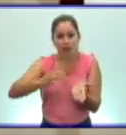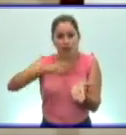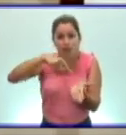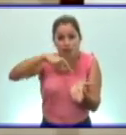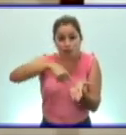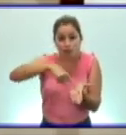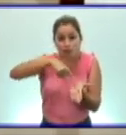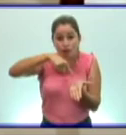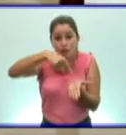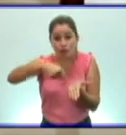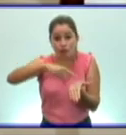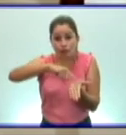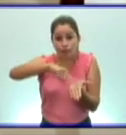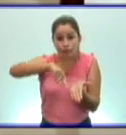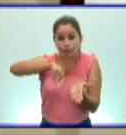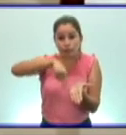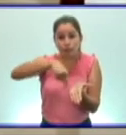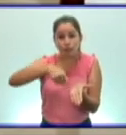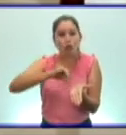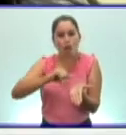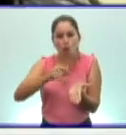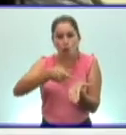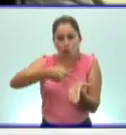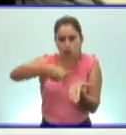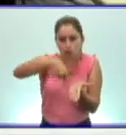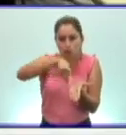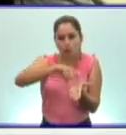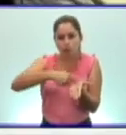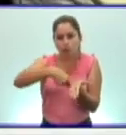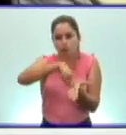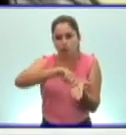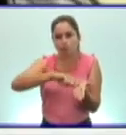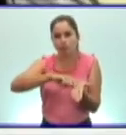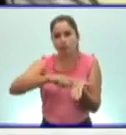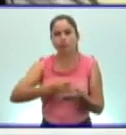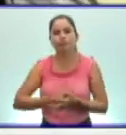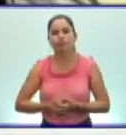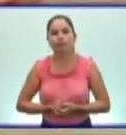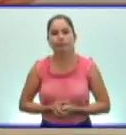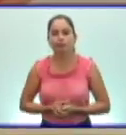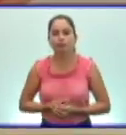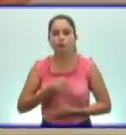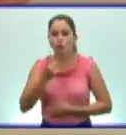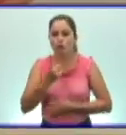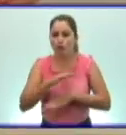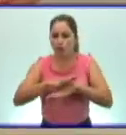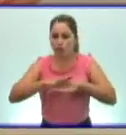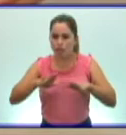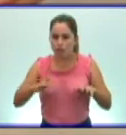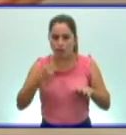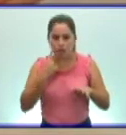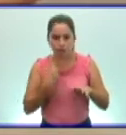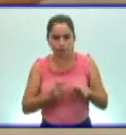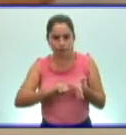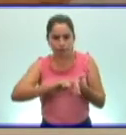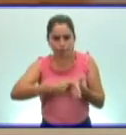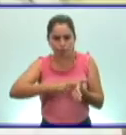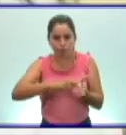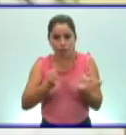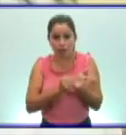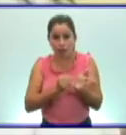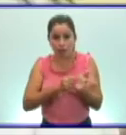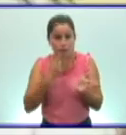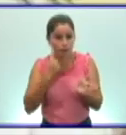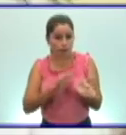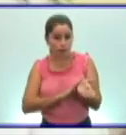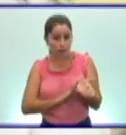afuera y viceversa. Una vez que está triturado el sólido, debemos proceder